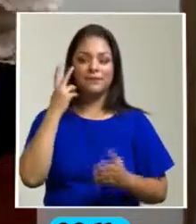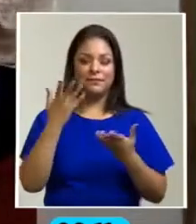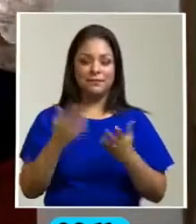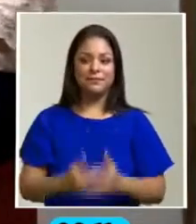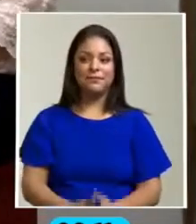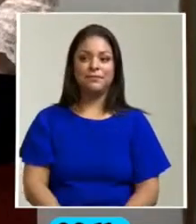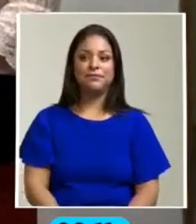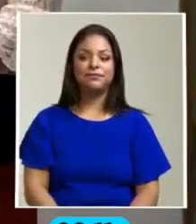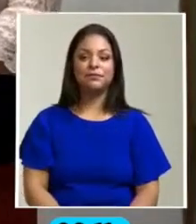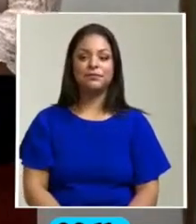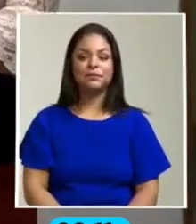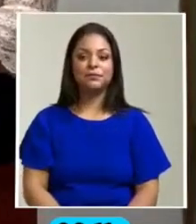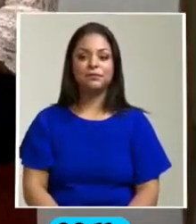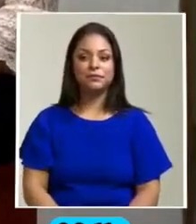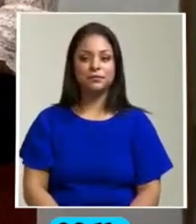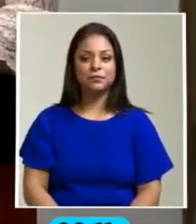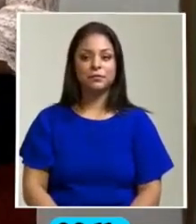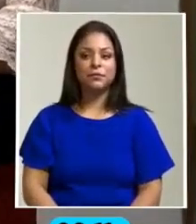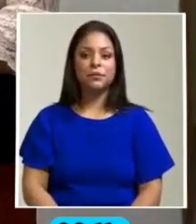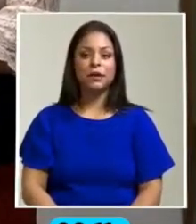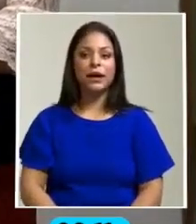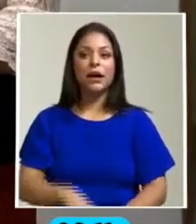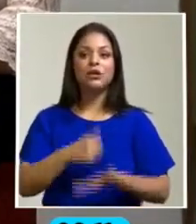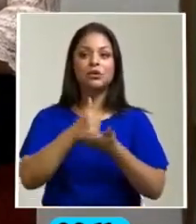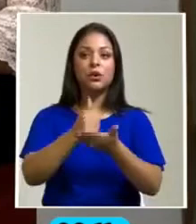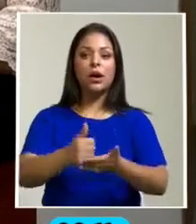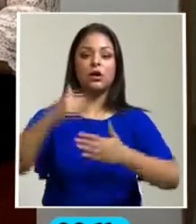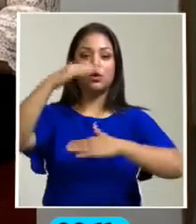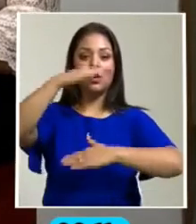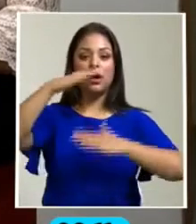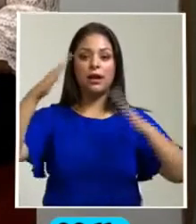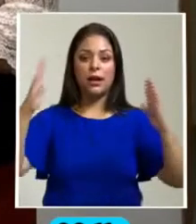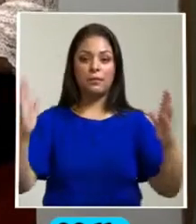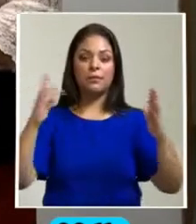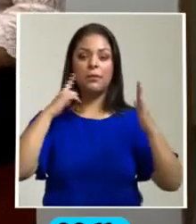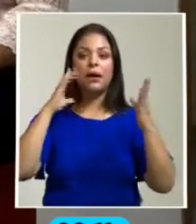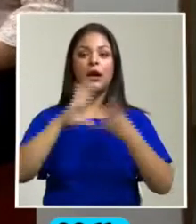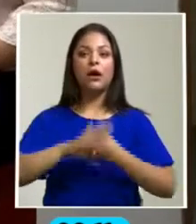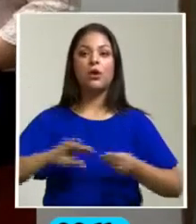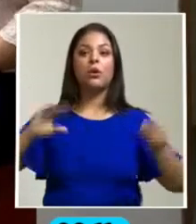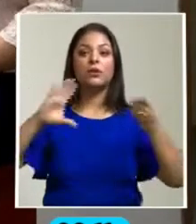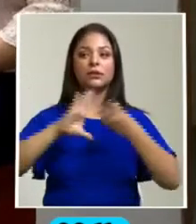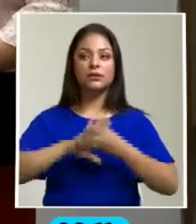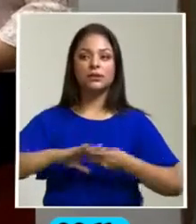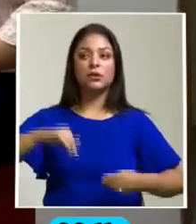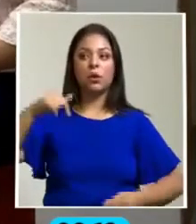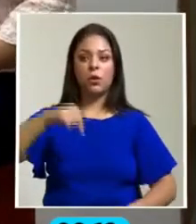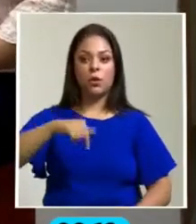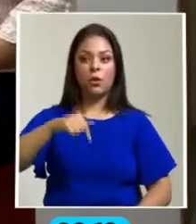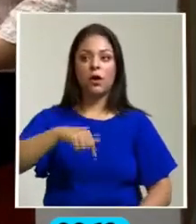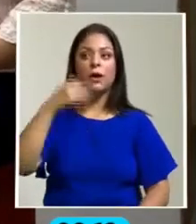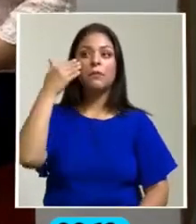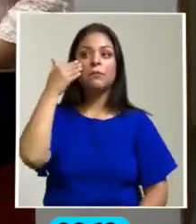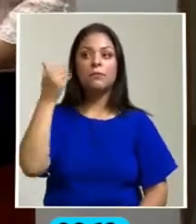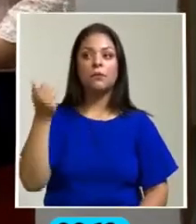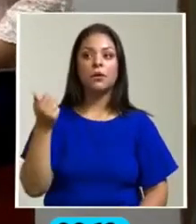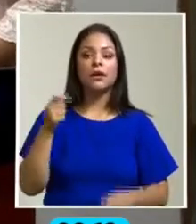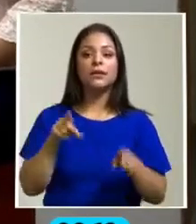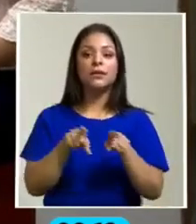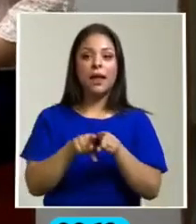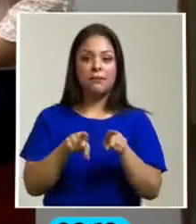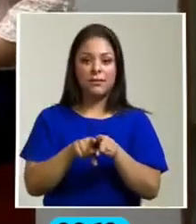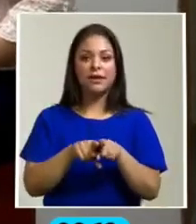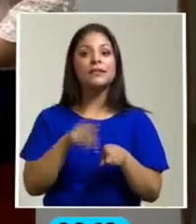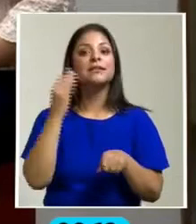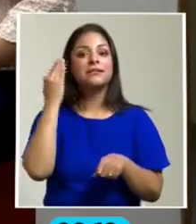nos vamos a ir ayudando con estas láminas para contarles el cuento de hoy, niñas y niñas. Porque le cuento también a usted, niña Carla. Los niños y niñas